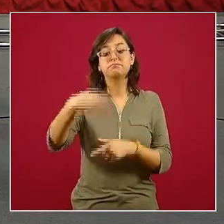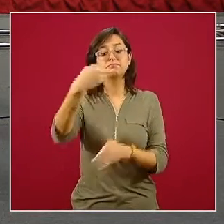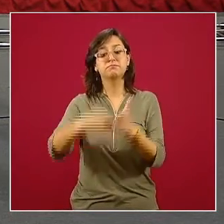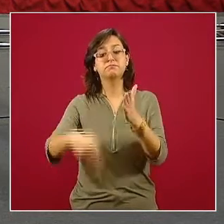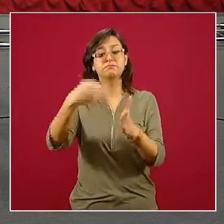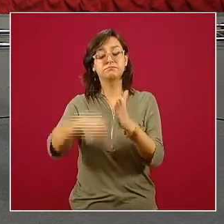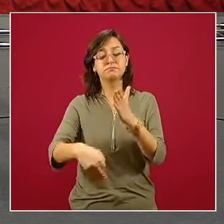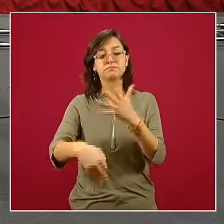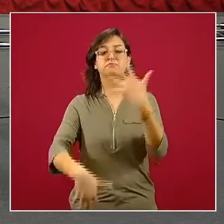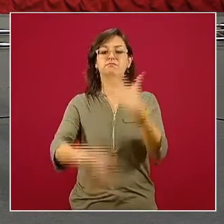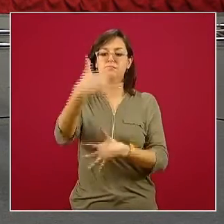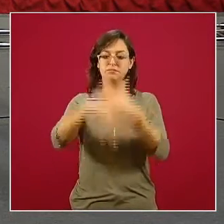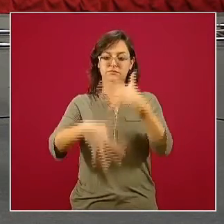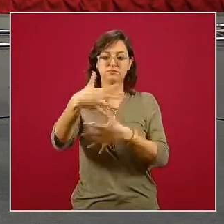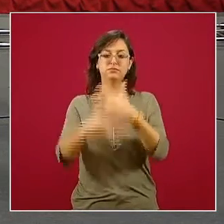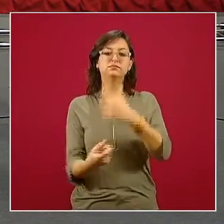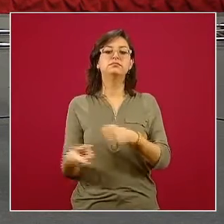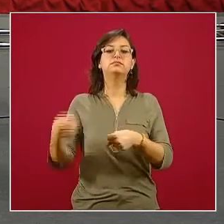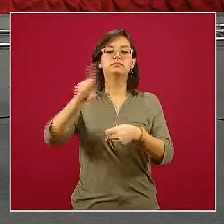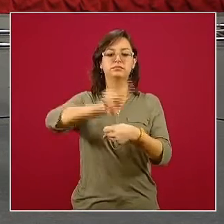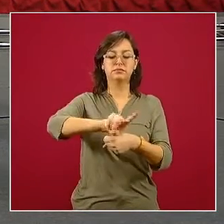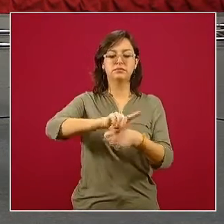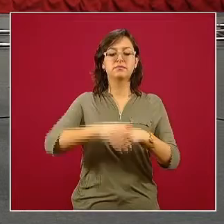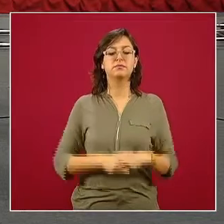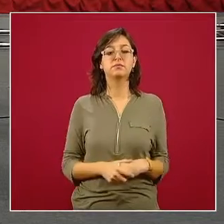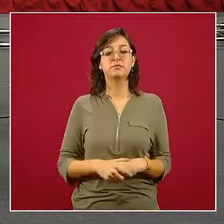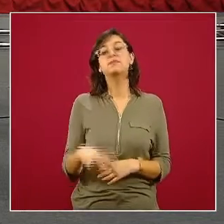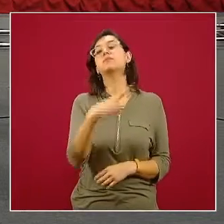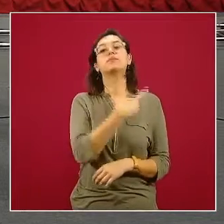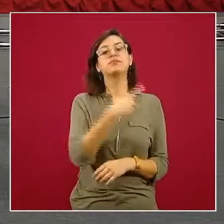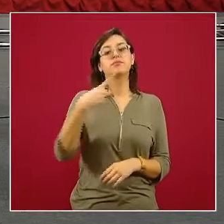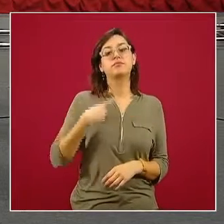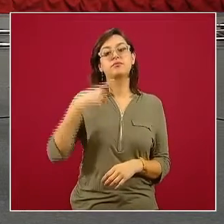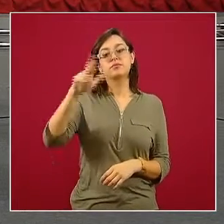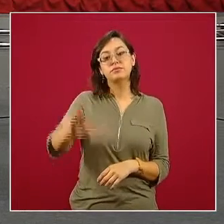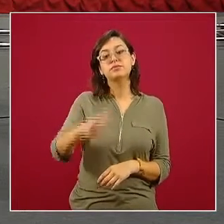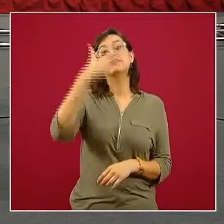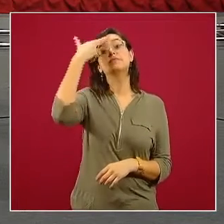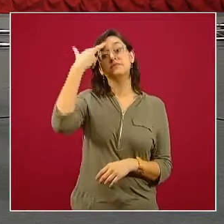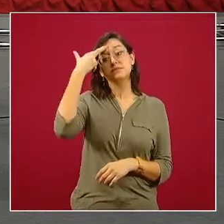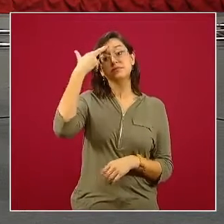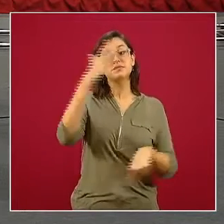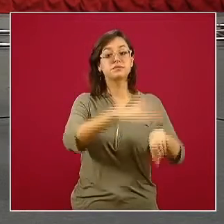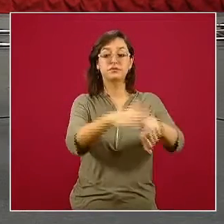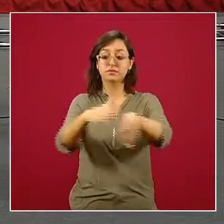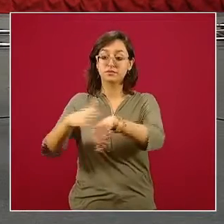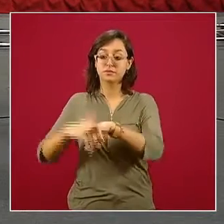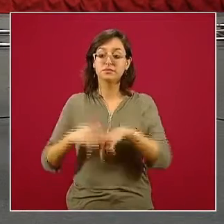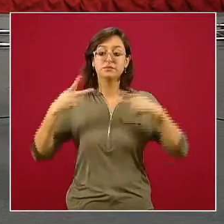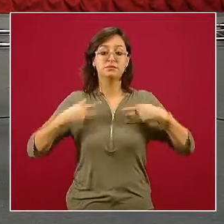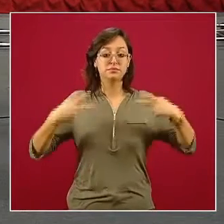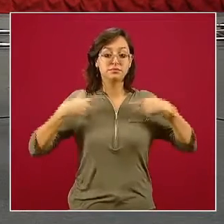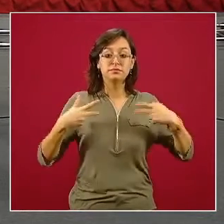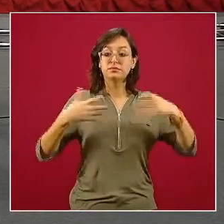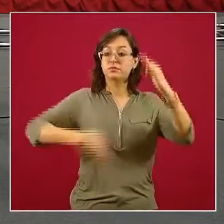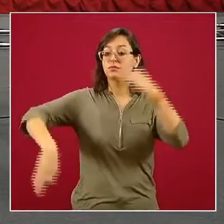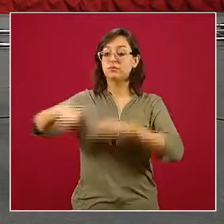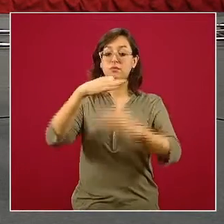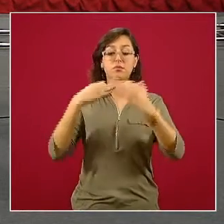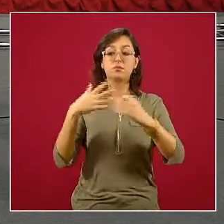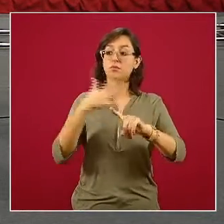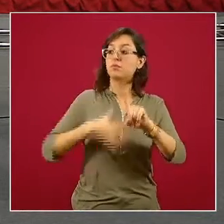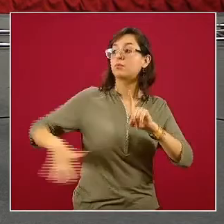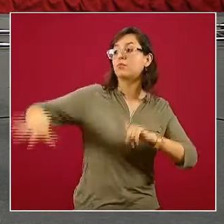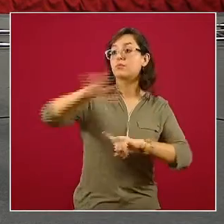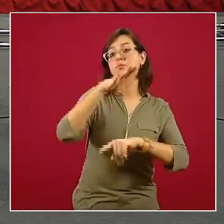Jornada Nacional. Aquí empiezo recordándole a la audiencia, a la ciudadanía, al pueblo de México, a las y